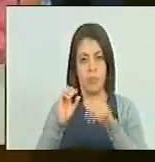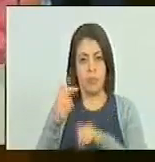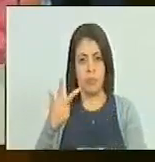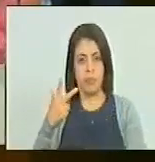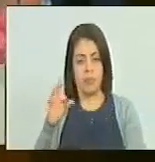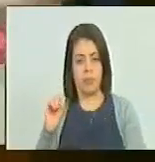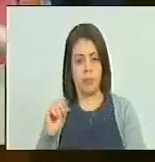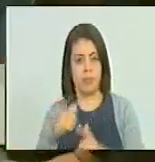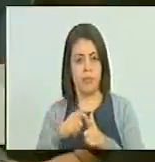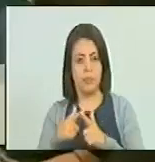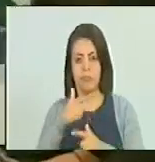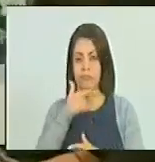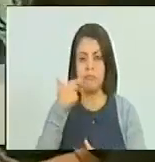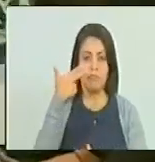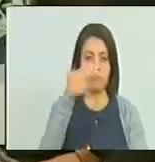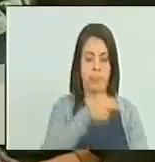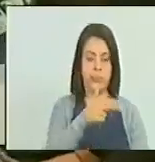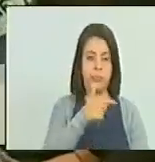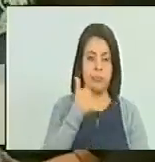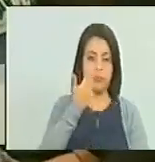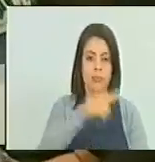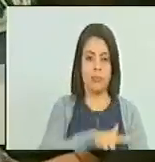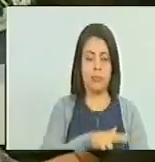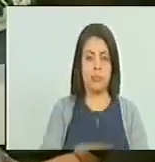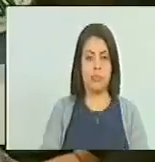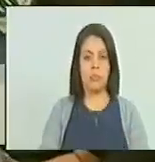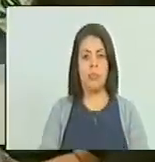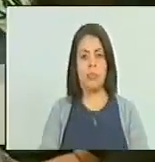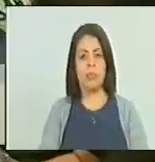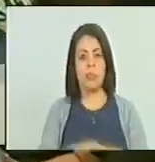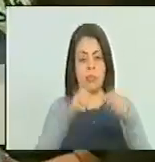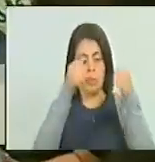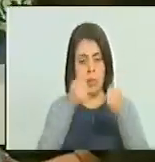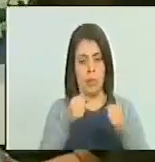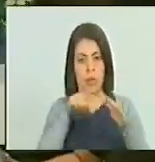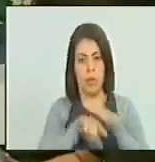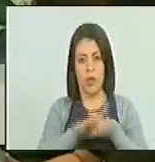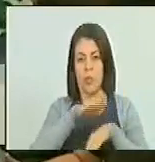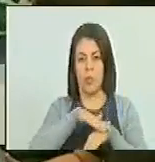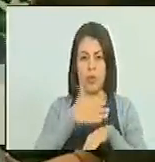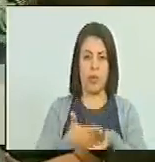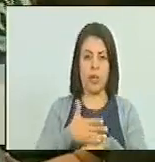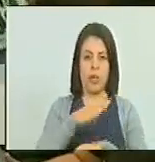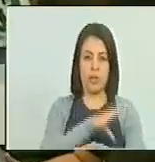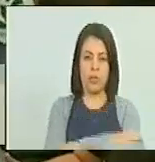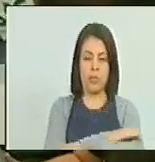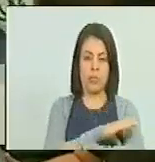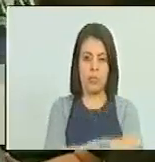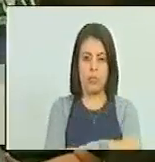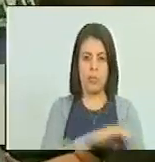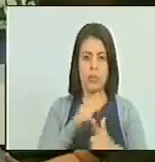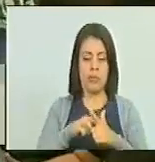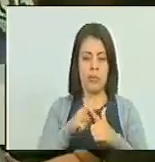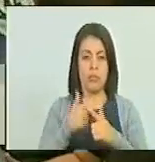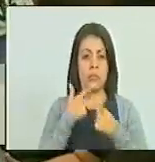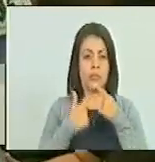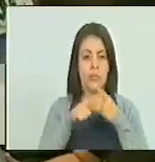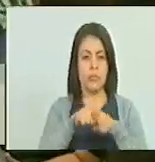1830, fue asesinado en la selva de Berruecos por la oligarquía.